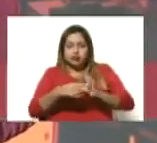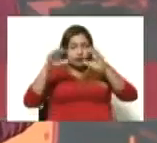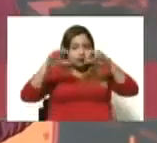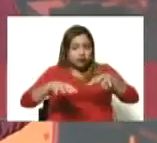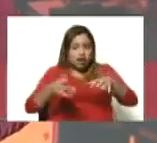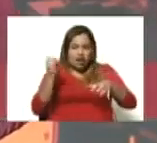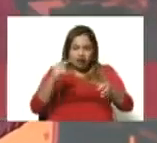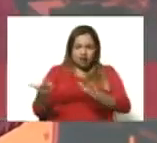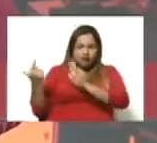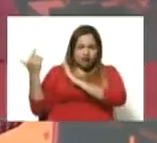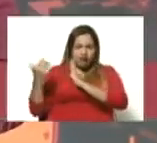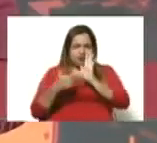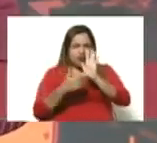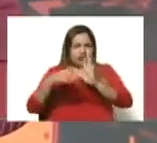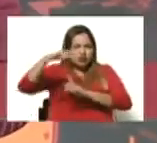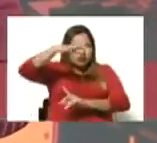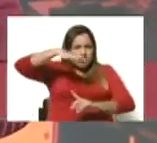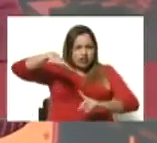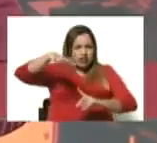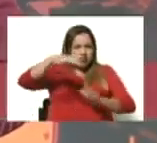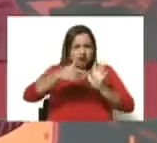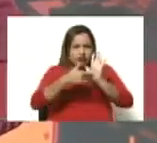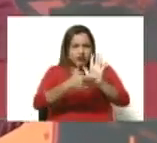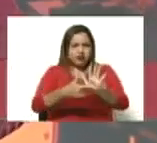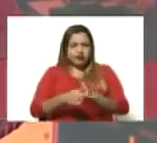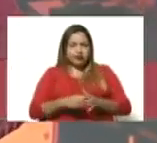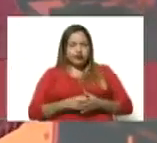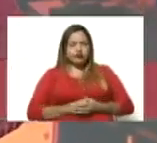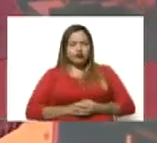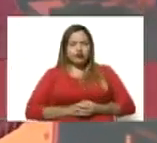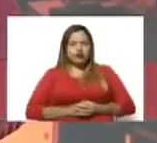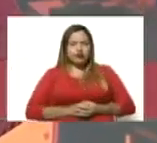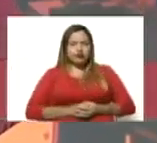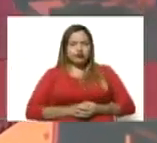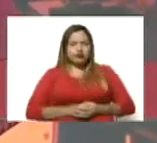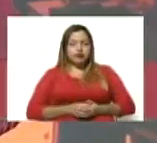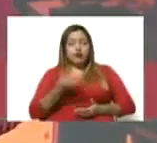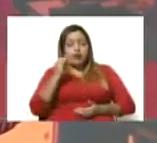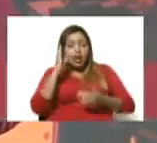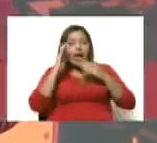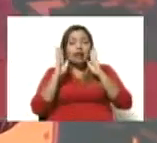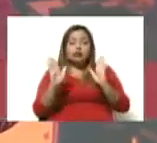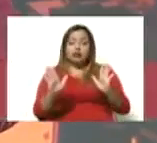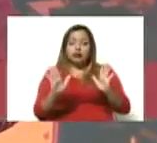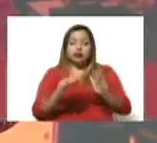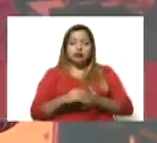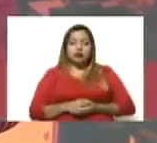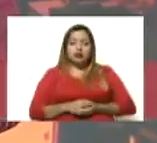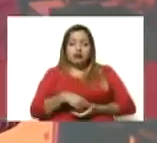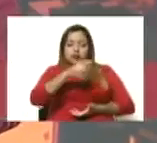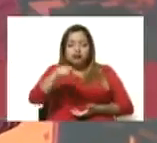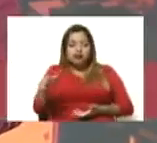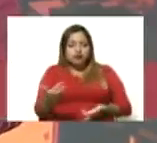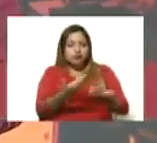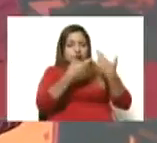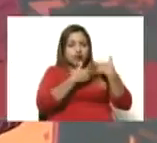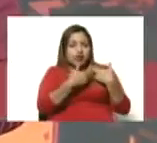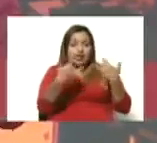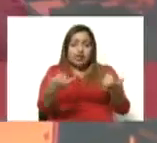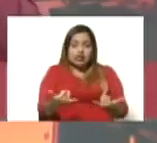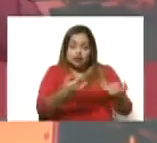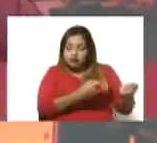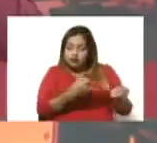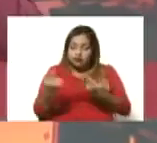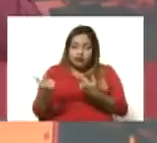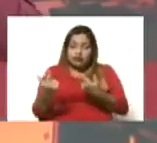de satélite, si la tenemos, vamos a colocarlo, sigue siendo de atención por parte de las autoridades que ya se habían